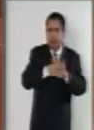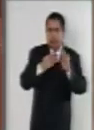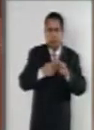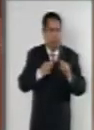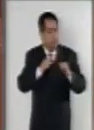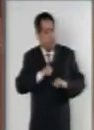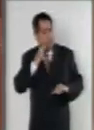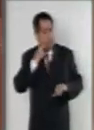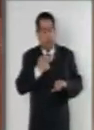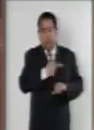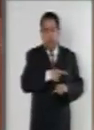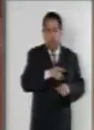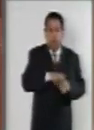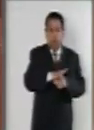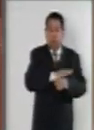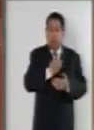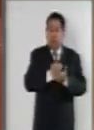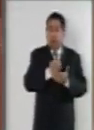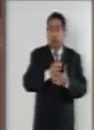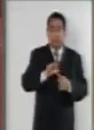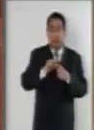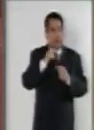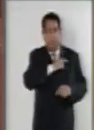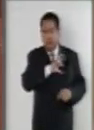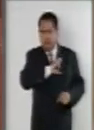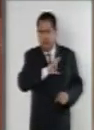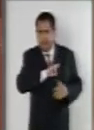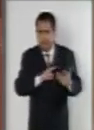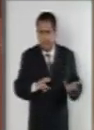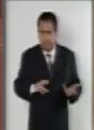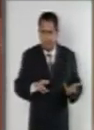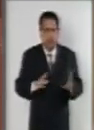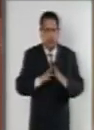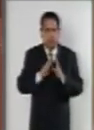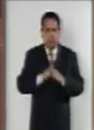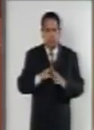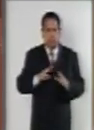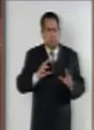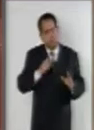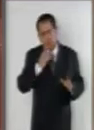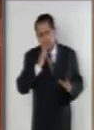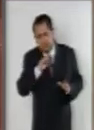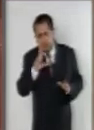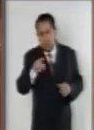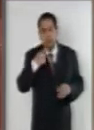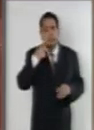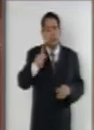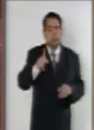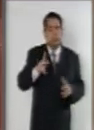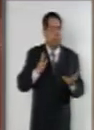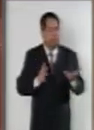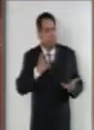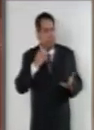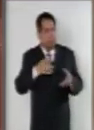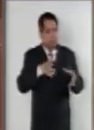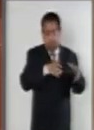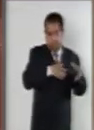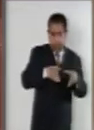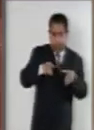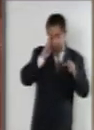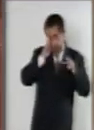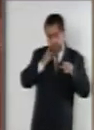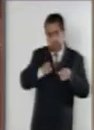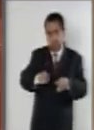cargo de las zonas económicas especiales, lo que de suyo no estaría mal si fuera encaminado